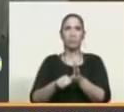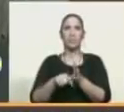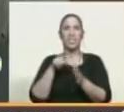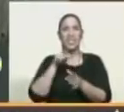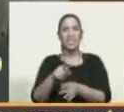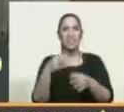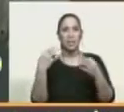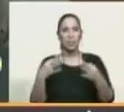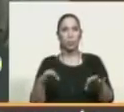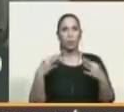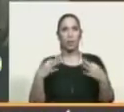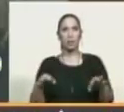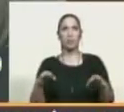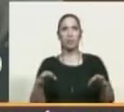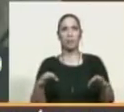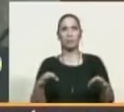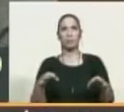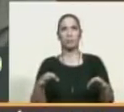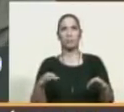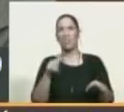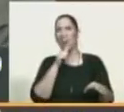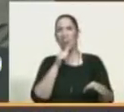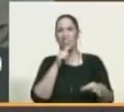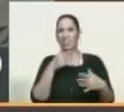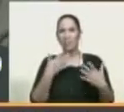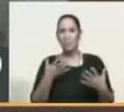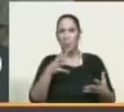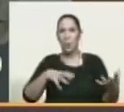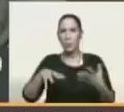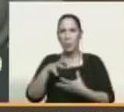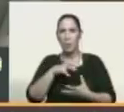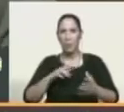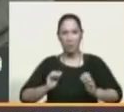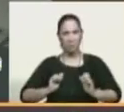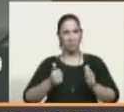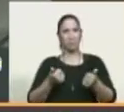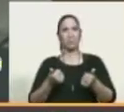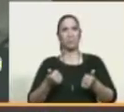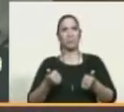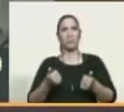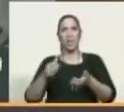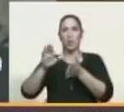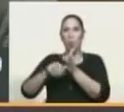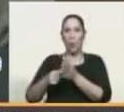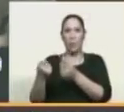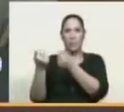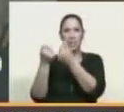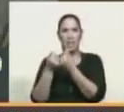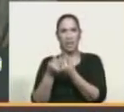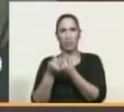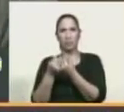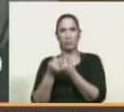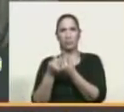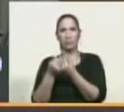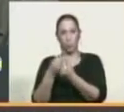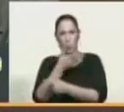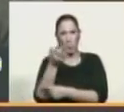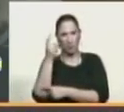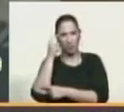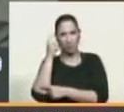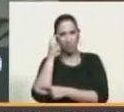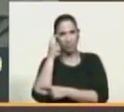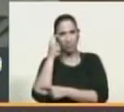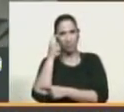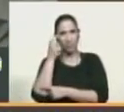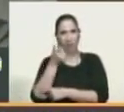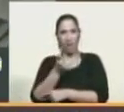naturaleza? ¿A quién afectaban? ¿A quién comenzaron a afectar que se llevaba la plata? Ustedes saben que aquí había